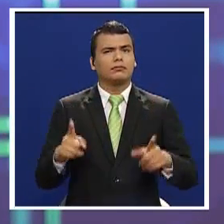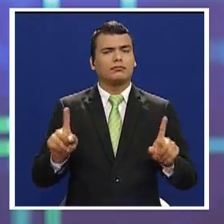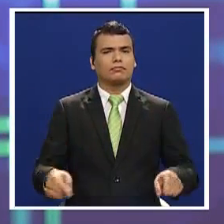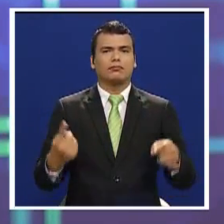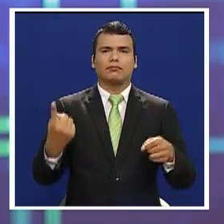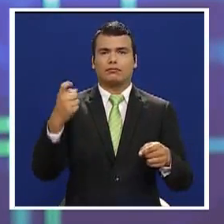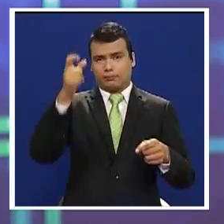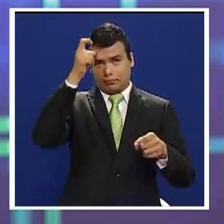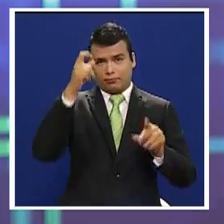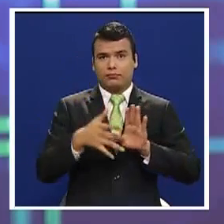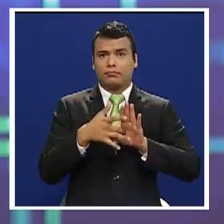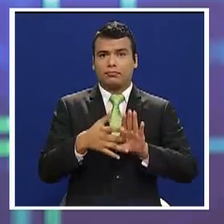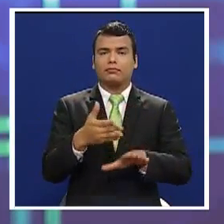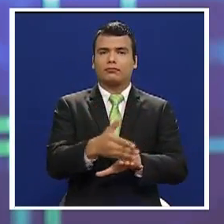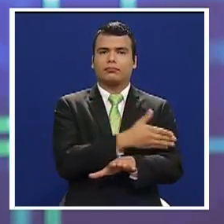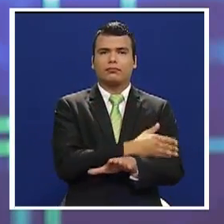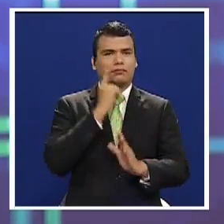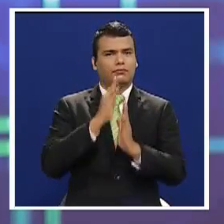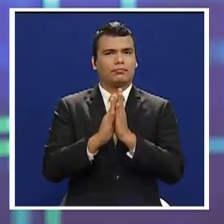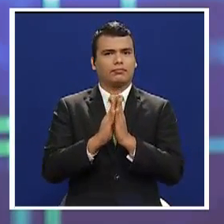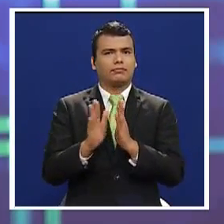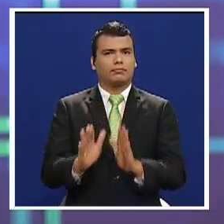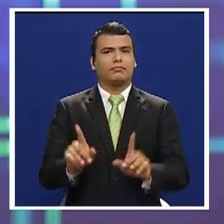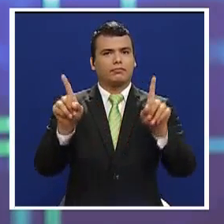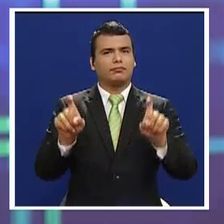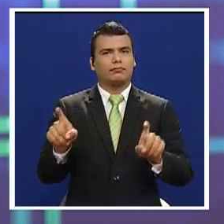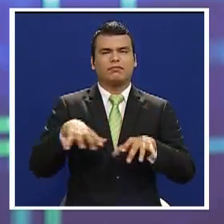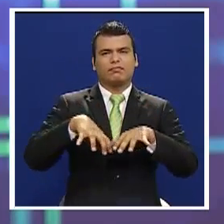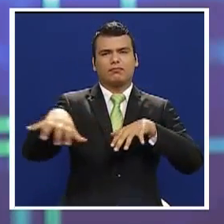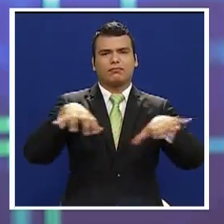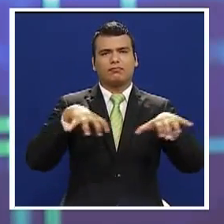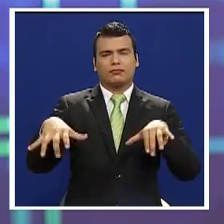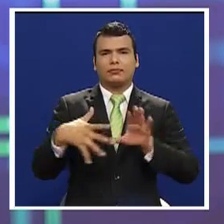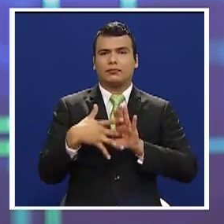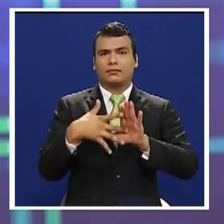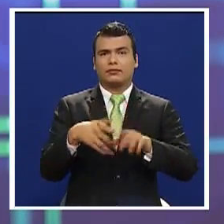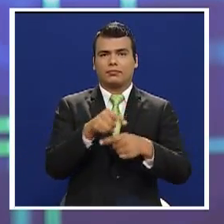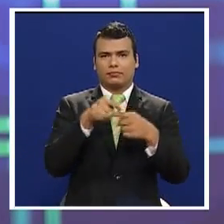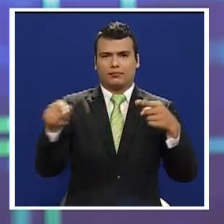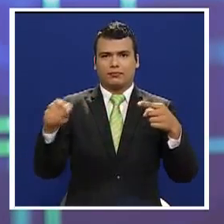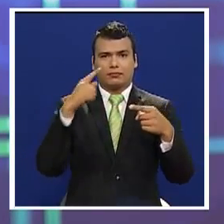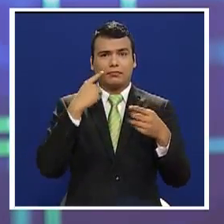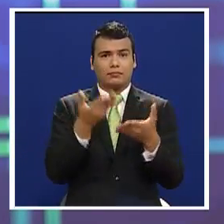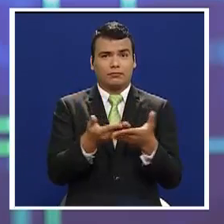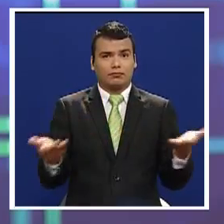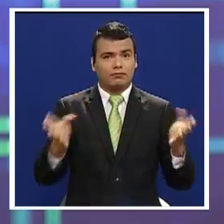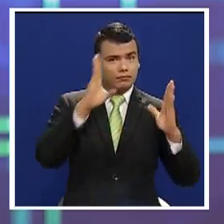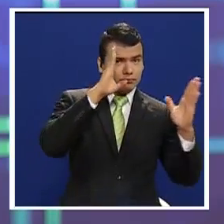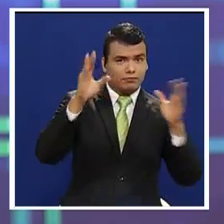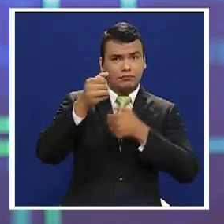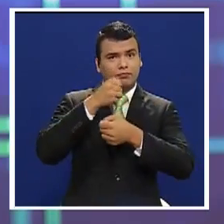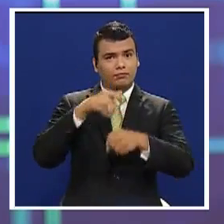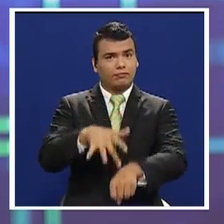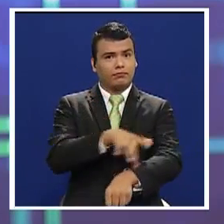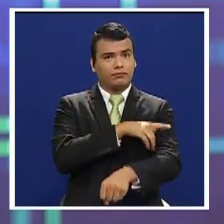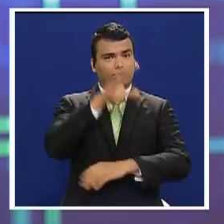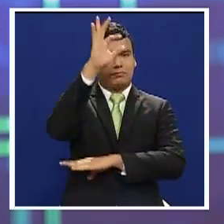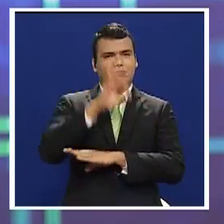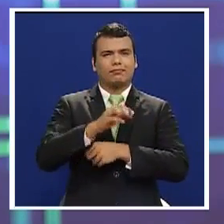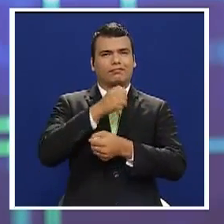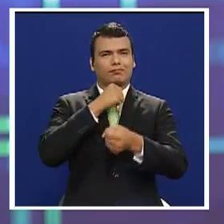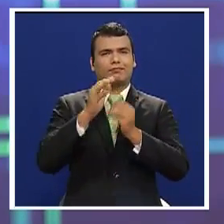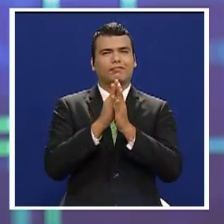debe hacer con la opinión de un historiador para que el Hotel Aristi no pierda ni su fachada ni su parte interior que lo caracteriza como bien de interés